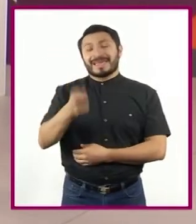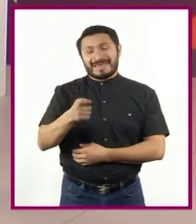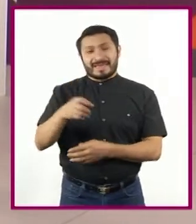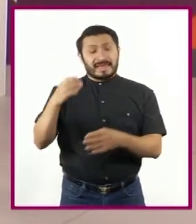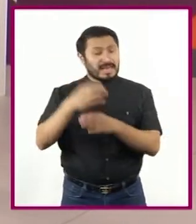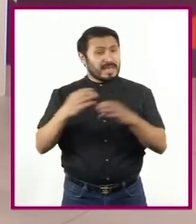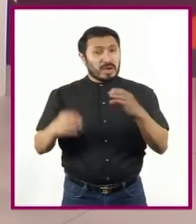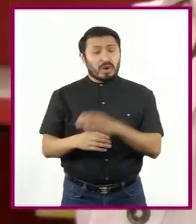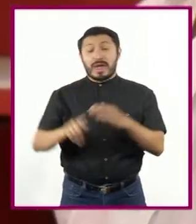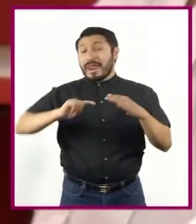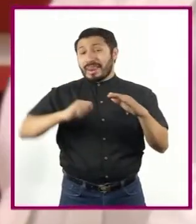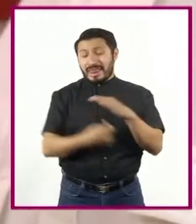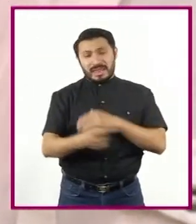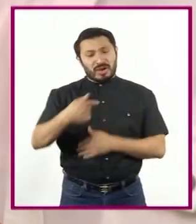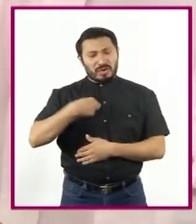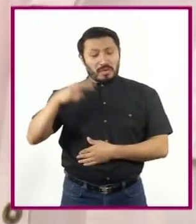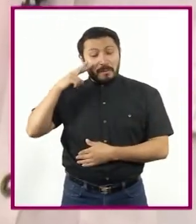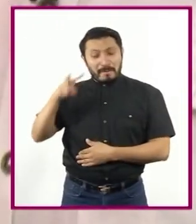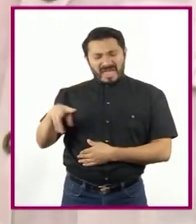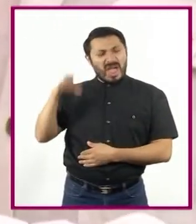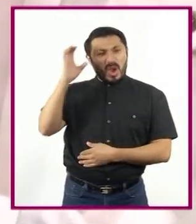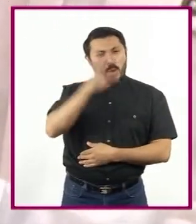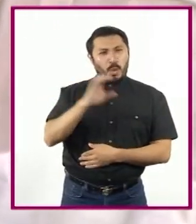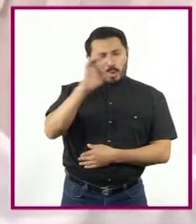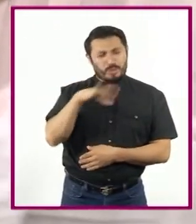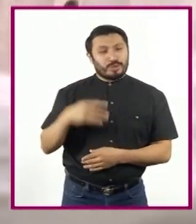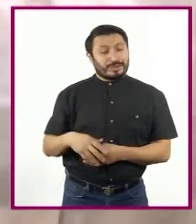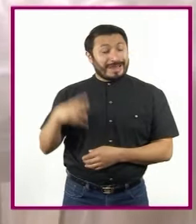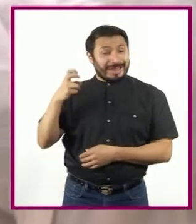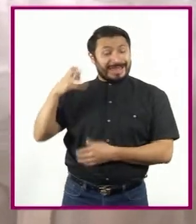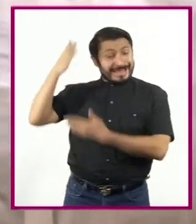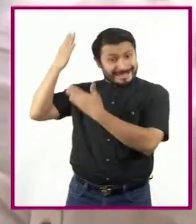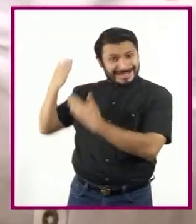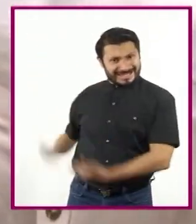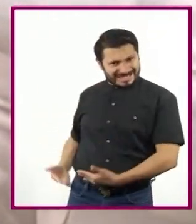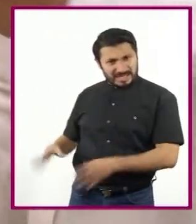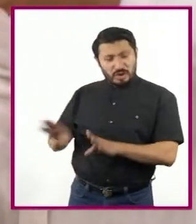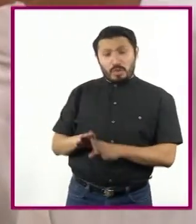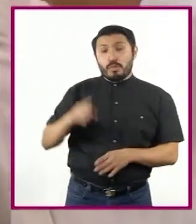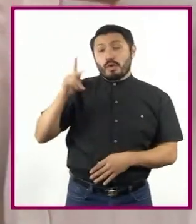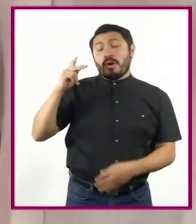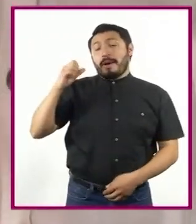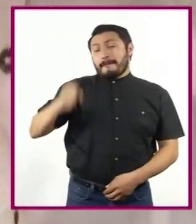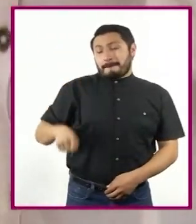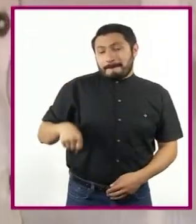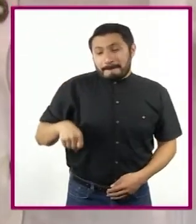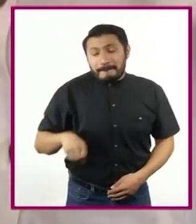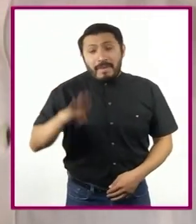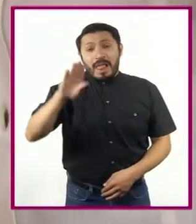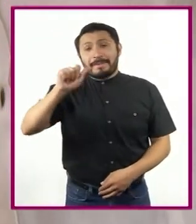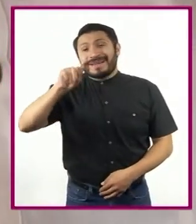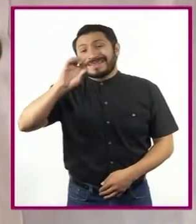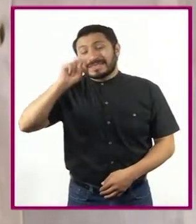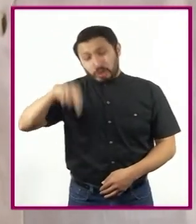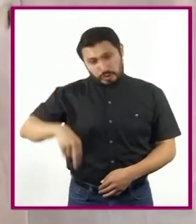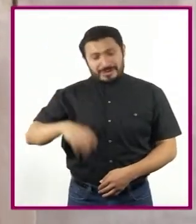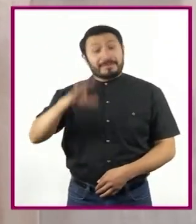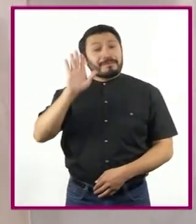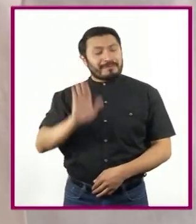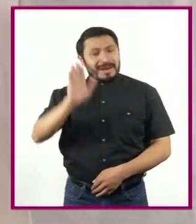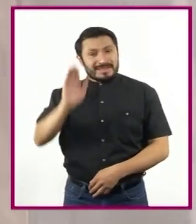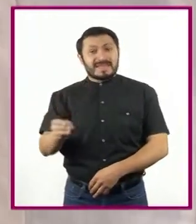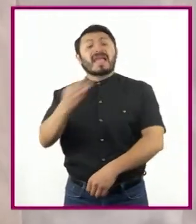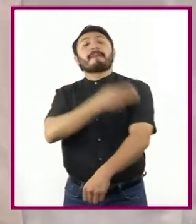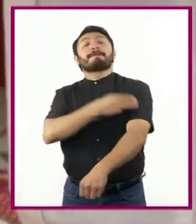me parece un poco curioso. A mí también. Este objeto parece un bastón. Está elaborado de madera. Es